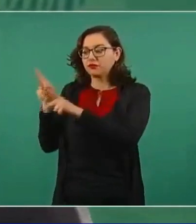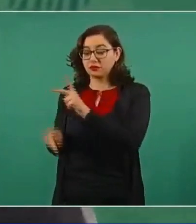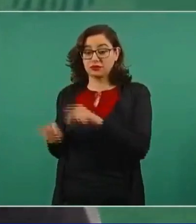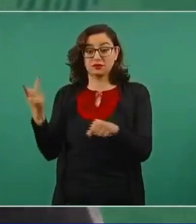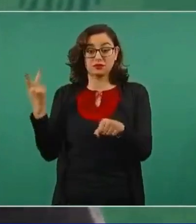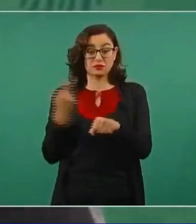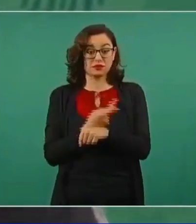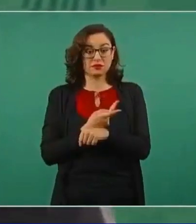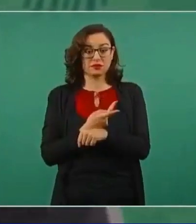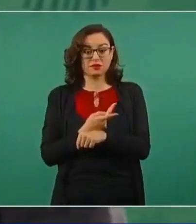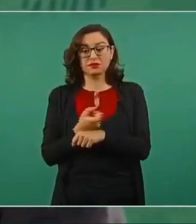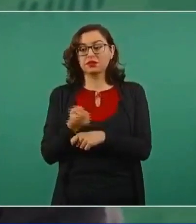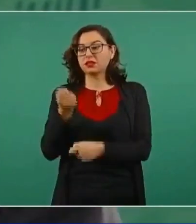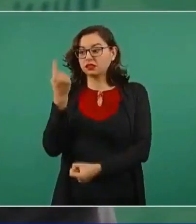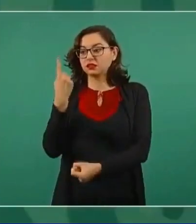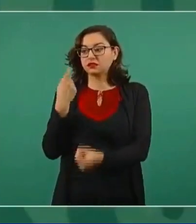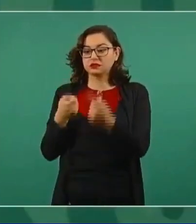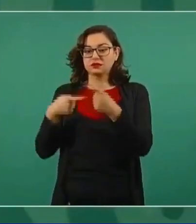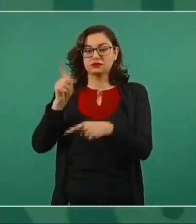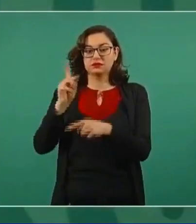hay unos kilómetros